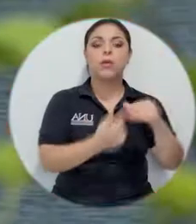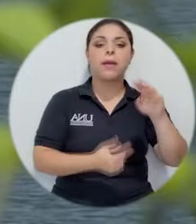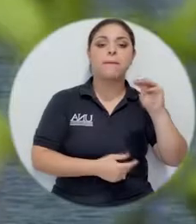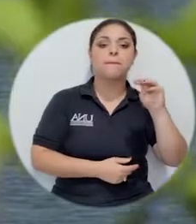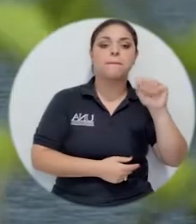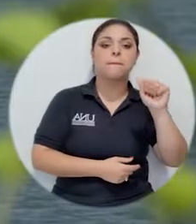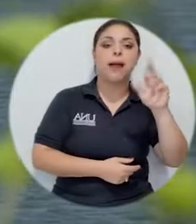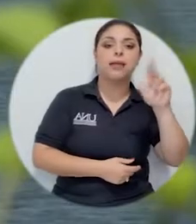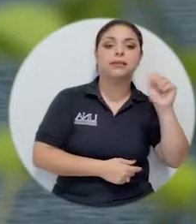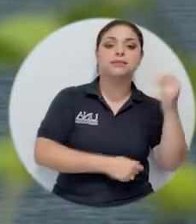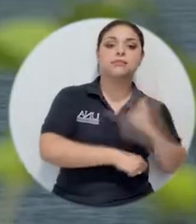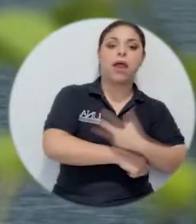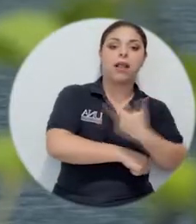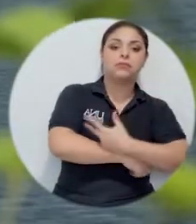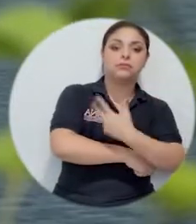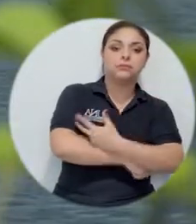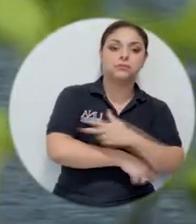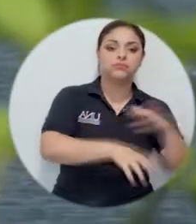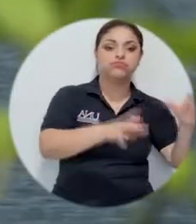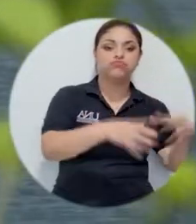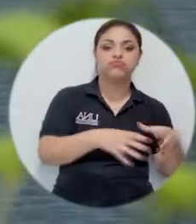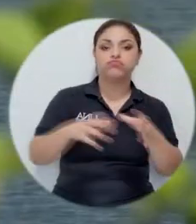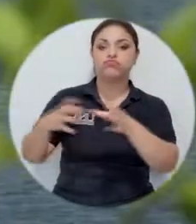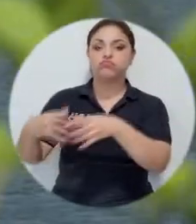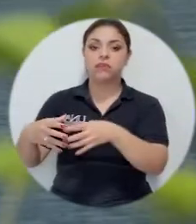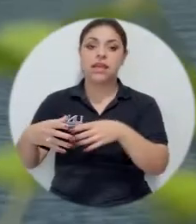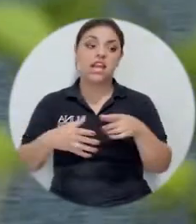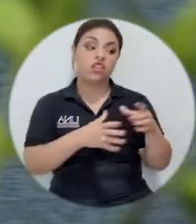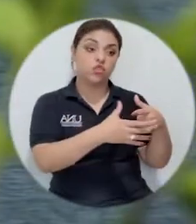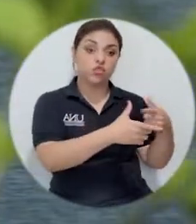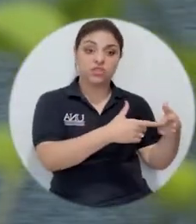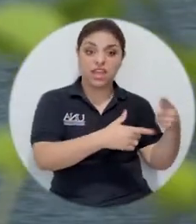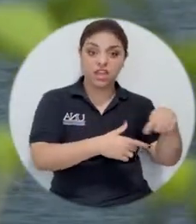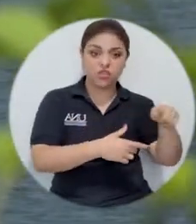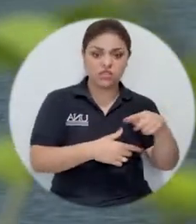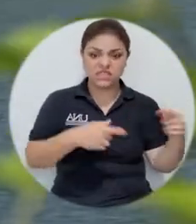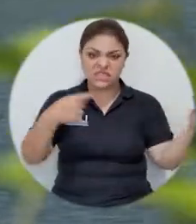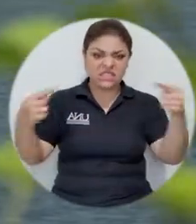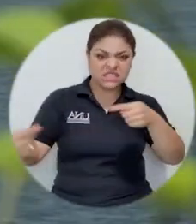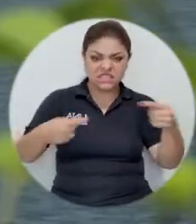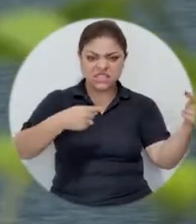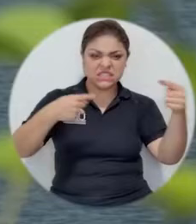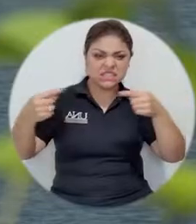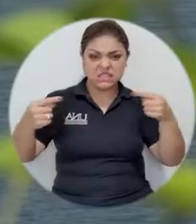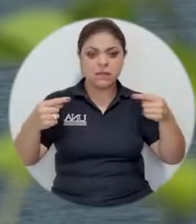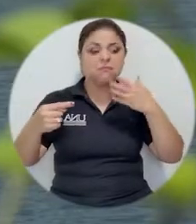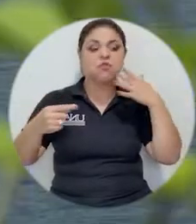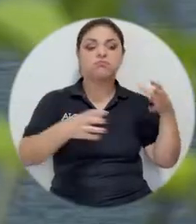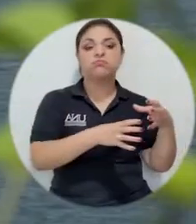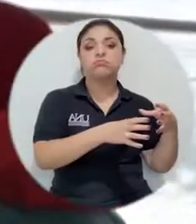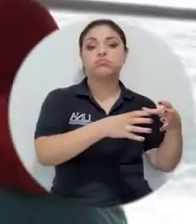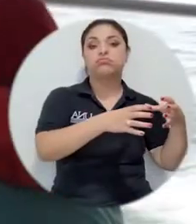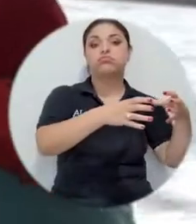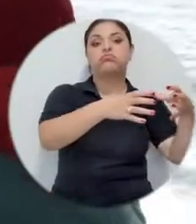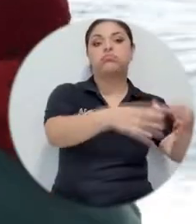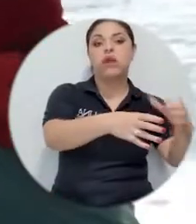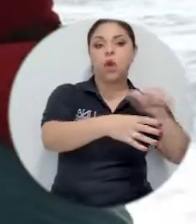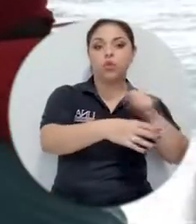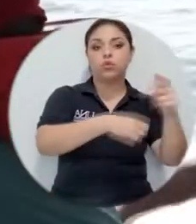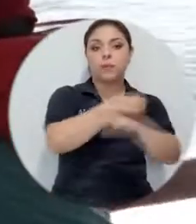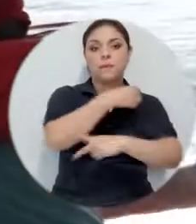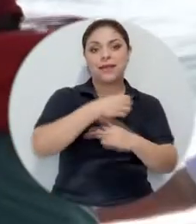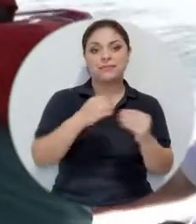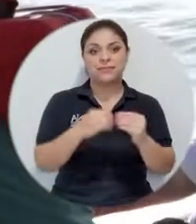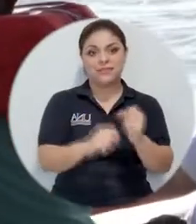Eso provoca que las maras intenten movilizarse a otras regiones donde puedan estar más seguras. Y ahí es